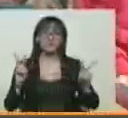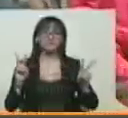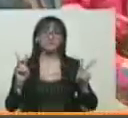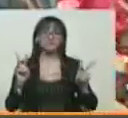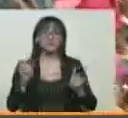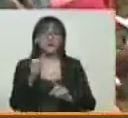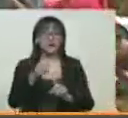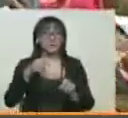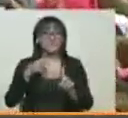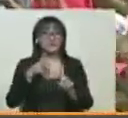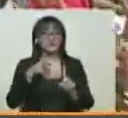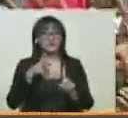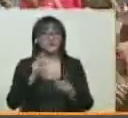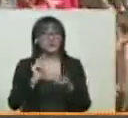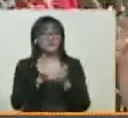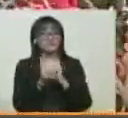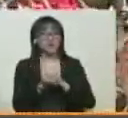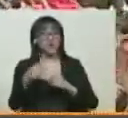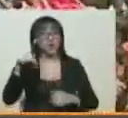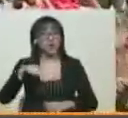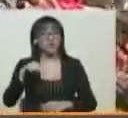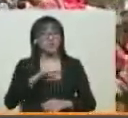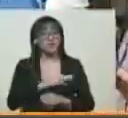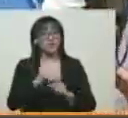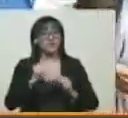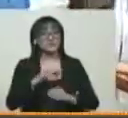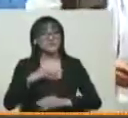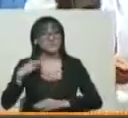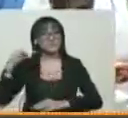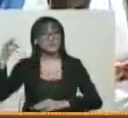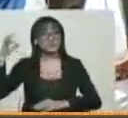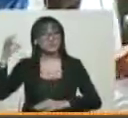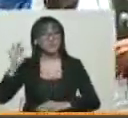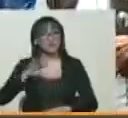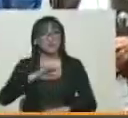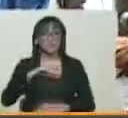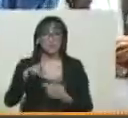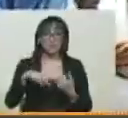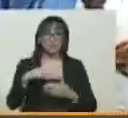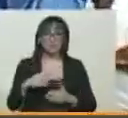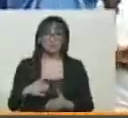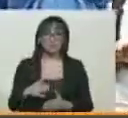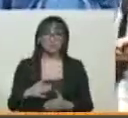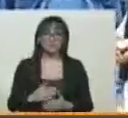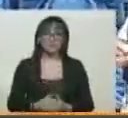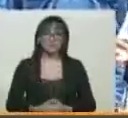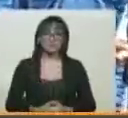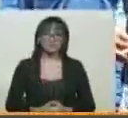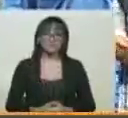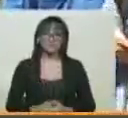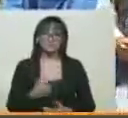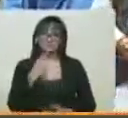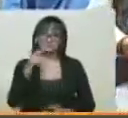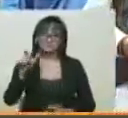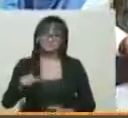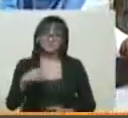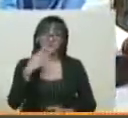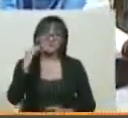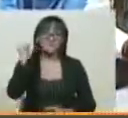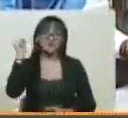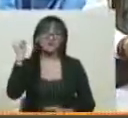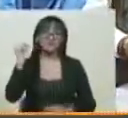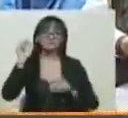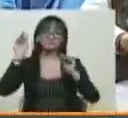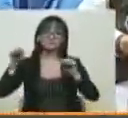estado Amazonas se convierte hoy en la fuerza espiritual de la revolución, lo afirmaba el candidato presidente Nicolás Maduro e